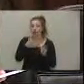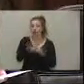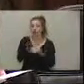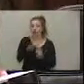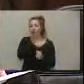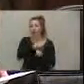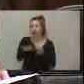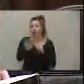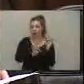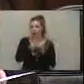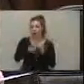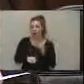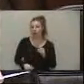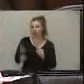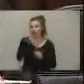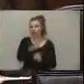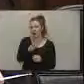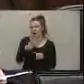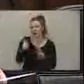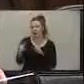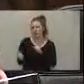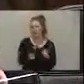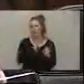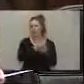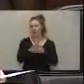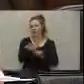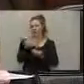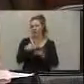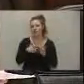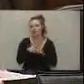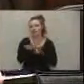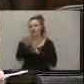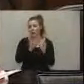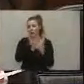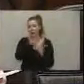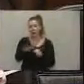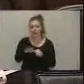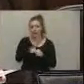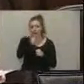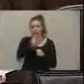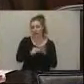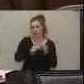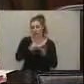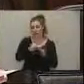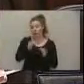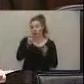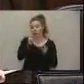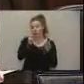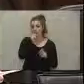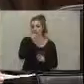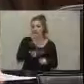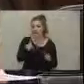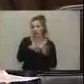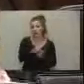de la que hemos hablado aquí en reiteradas ocasiones que hemos debatido sigue siendo una tasa de cobertura en este primer ciclo de educación infantil que está muy lejos de los